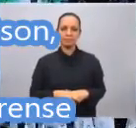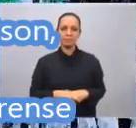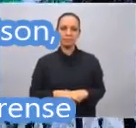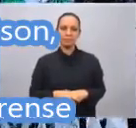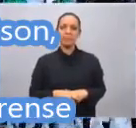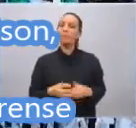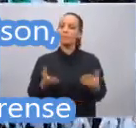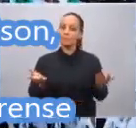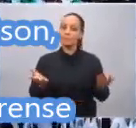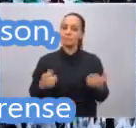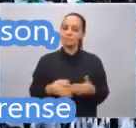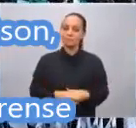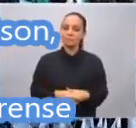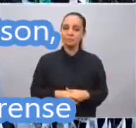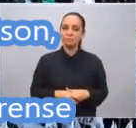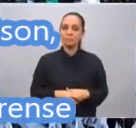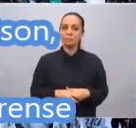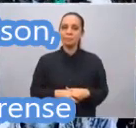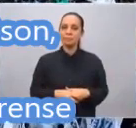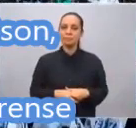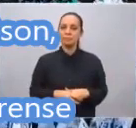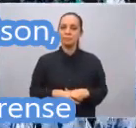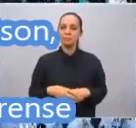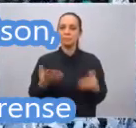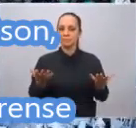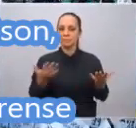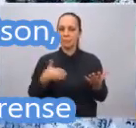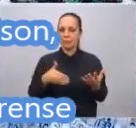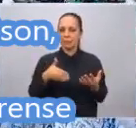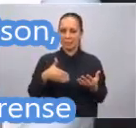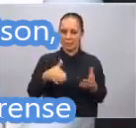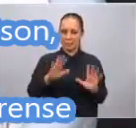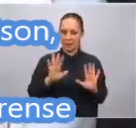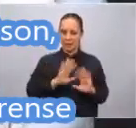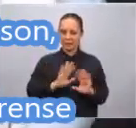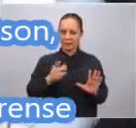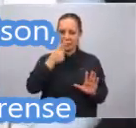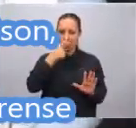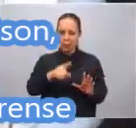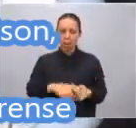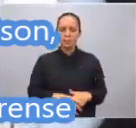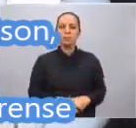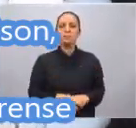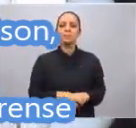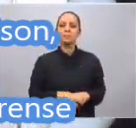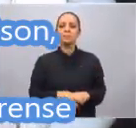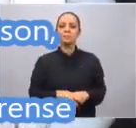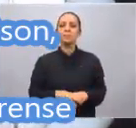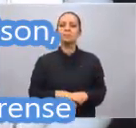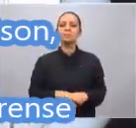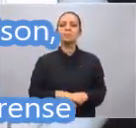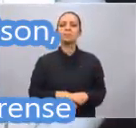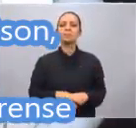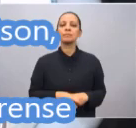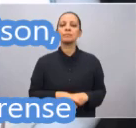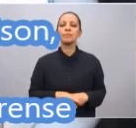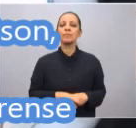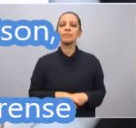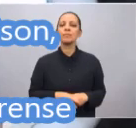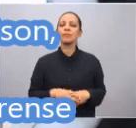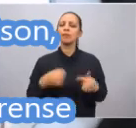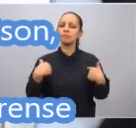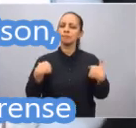Por eso, y para ir terminando, quiero decir que luego de